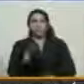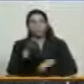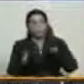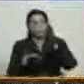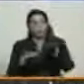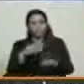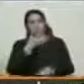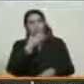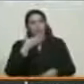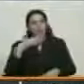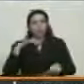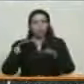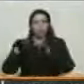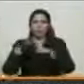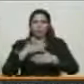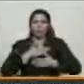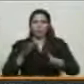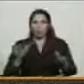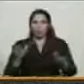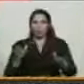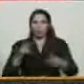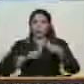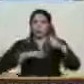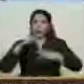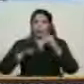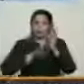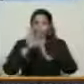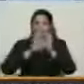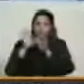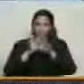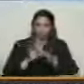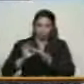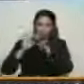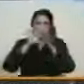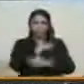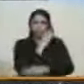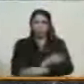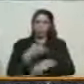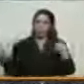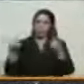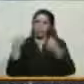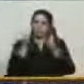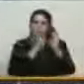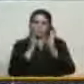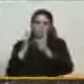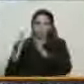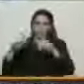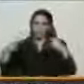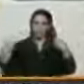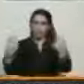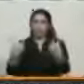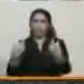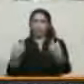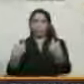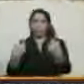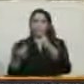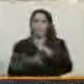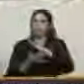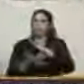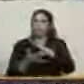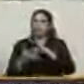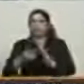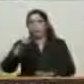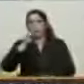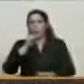los servicios públicos. Los planes se desarrollan articulados con el Poder Popular organizado mediante las mesas técnicas de agua de cada consejo